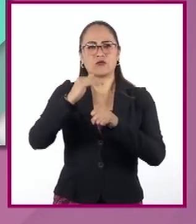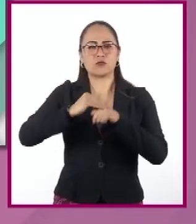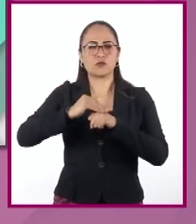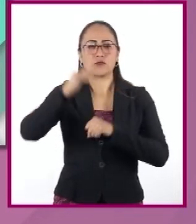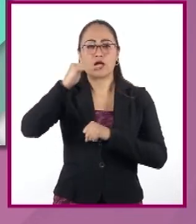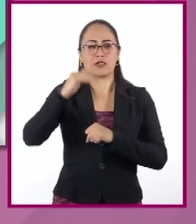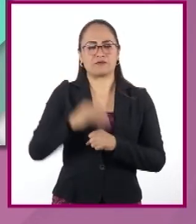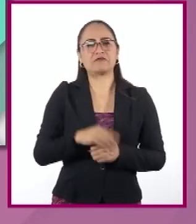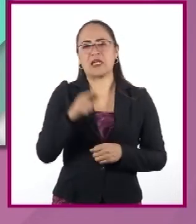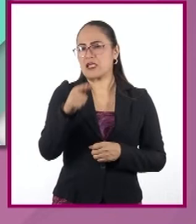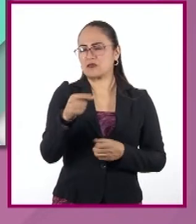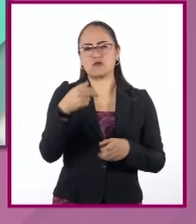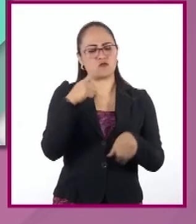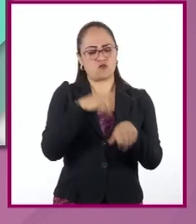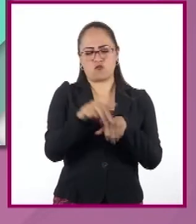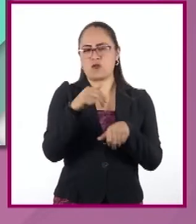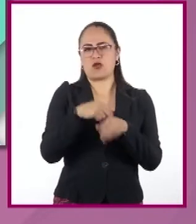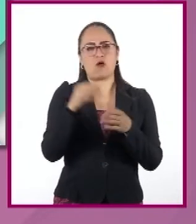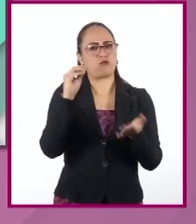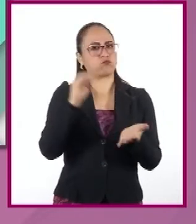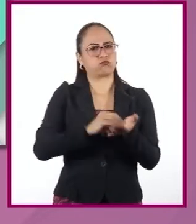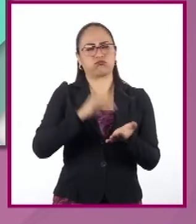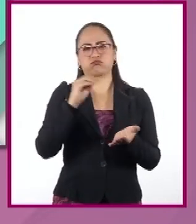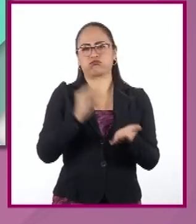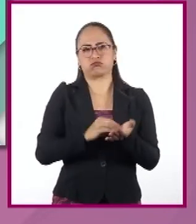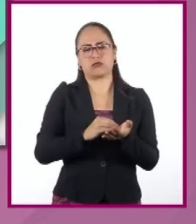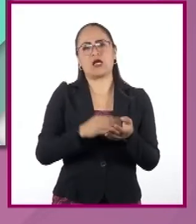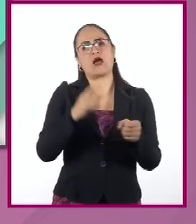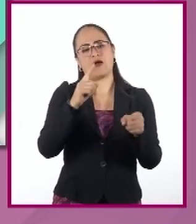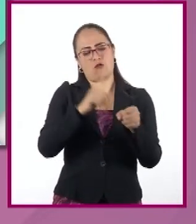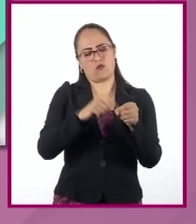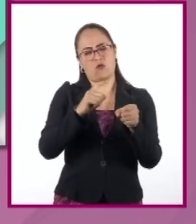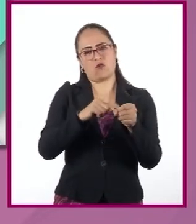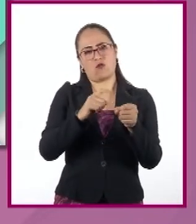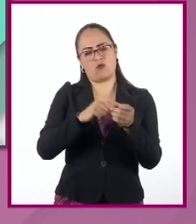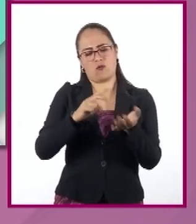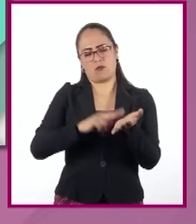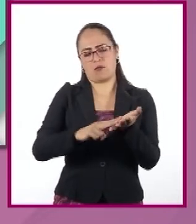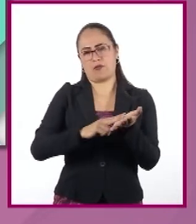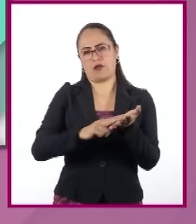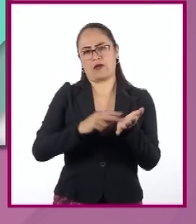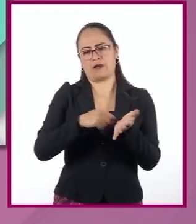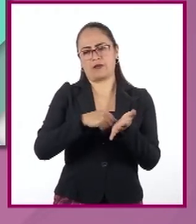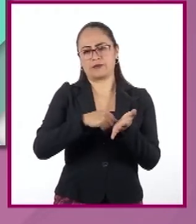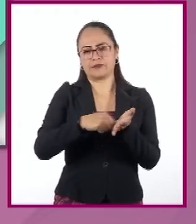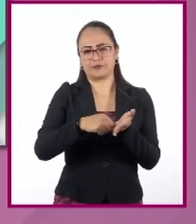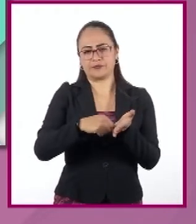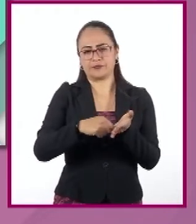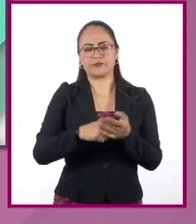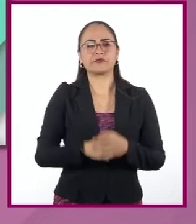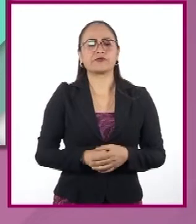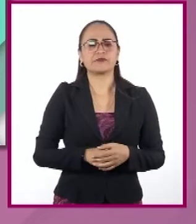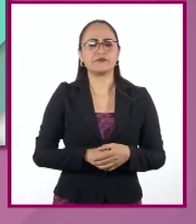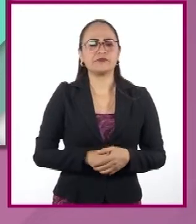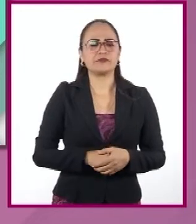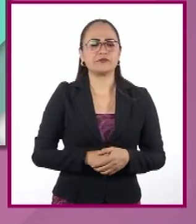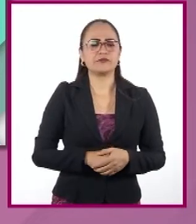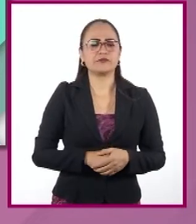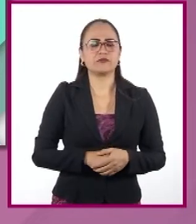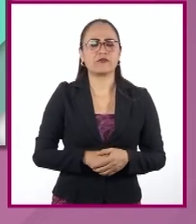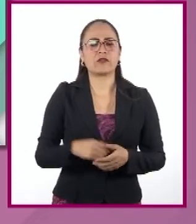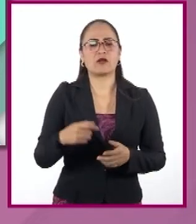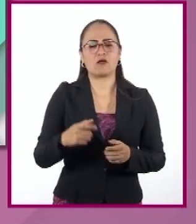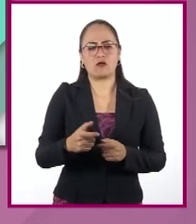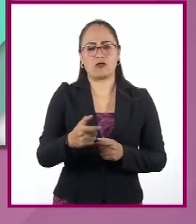representa una constante, por lo que se subraya de color verde. Y como designamos con la incógnita